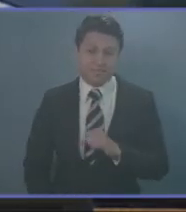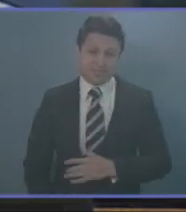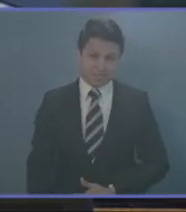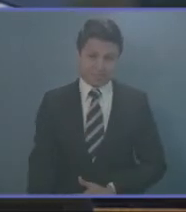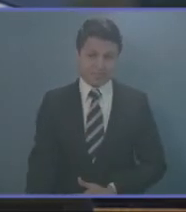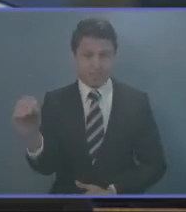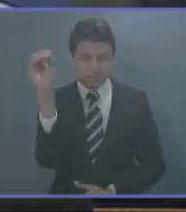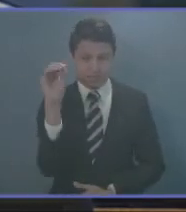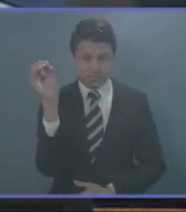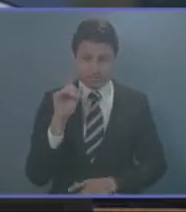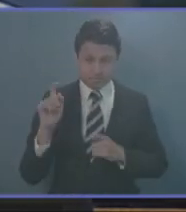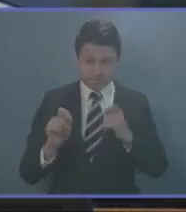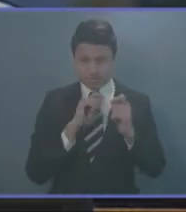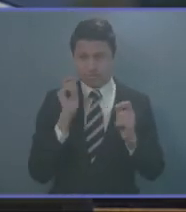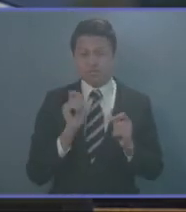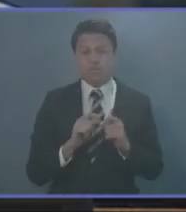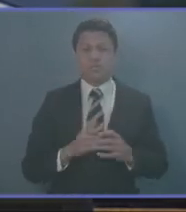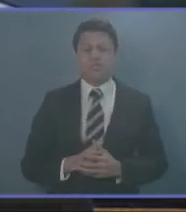cuota fija,